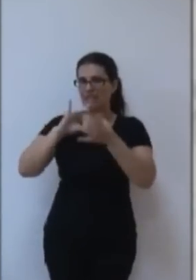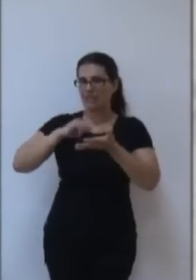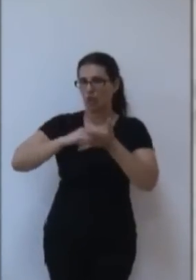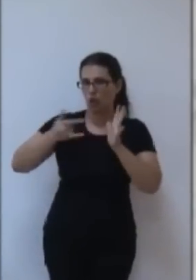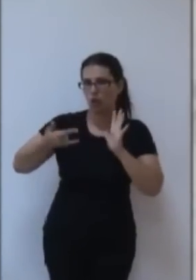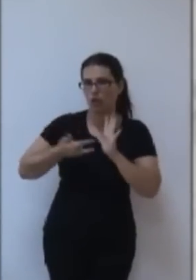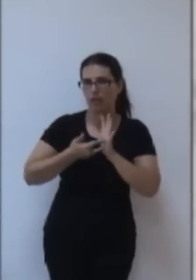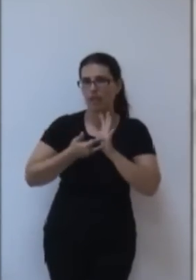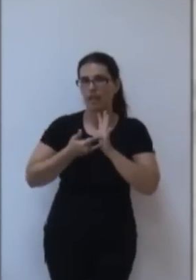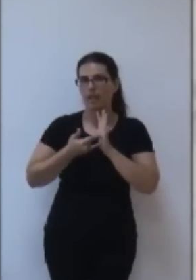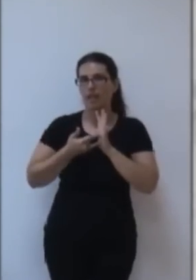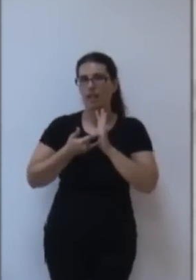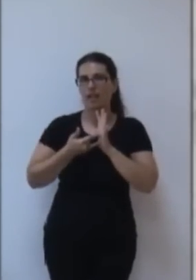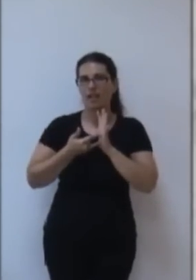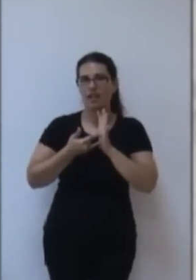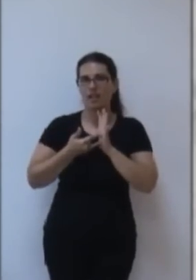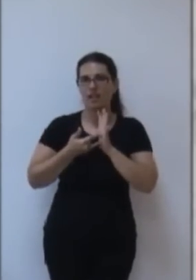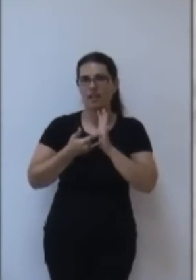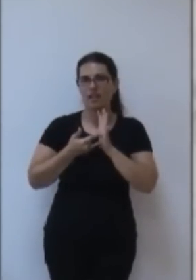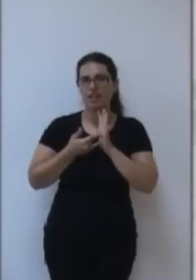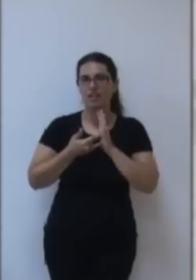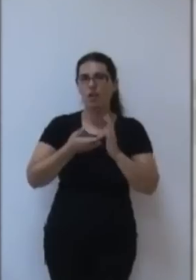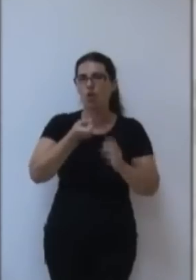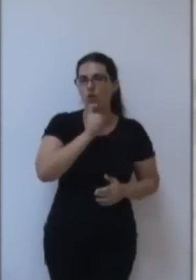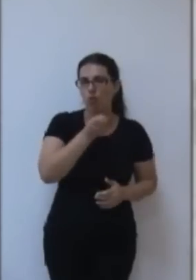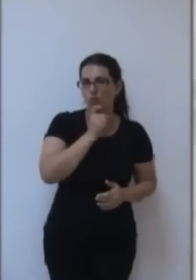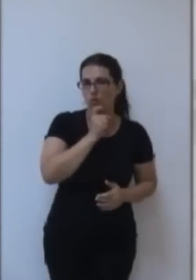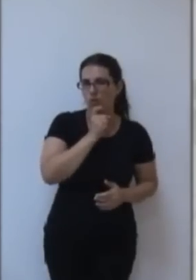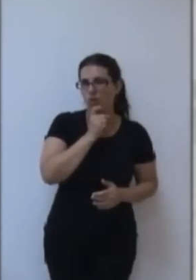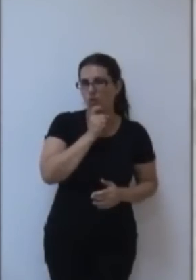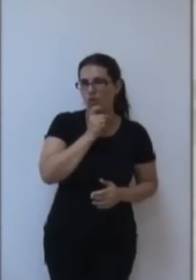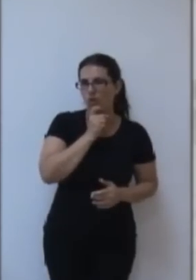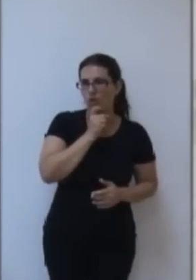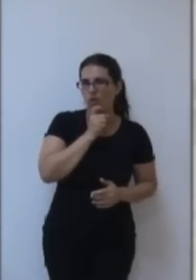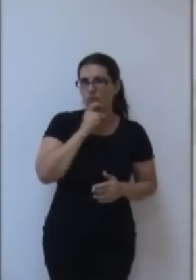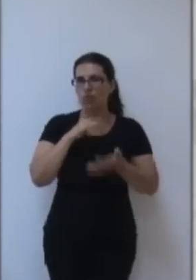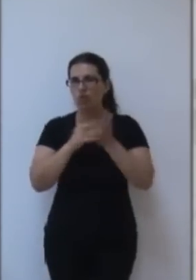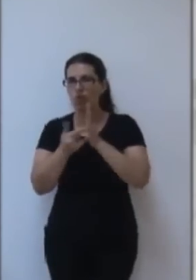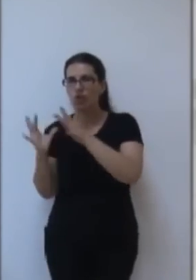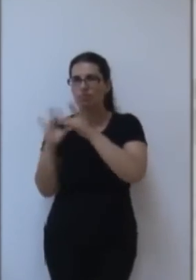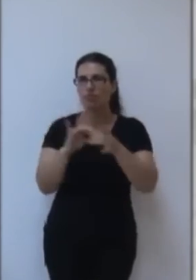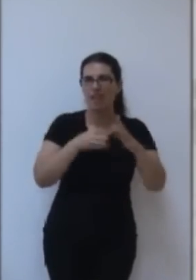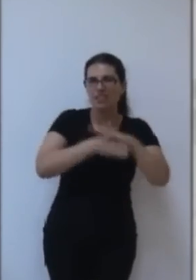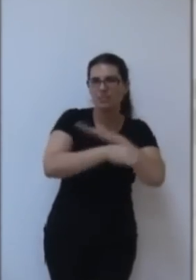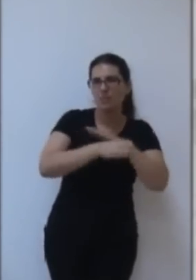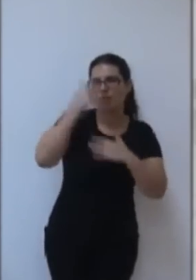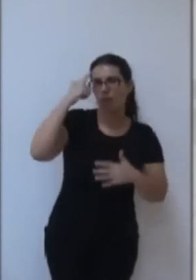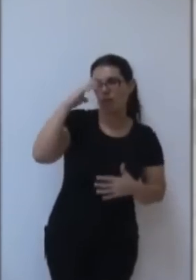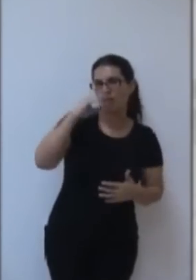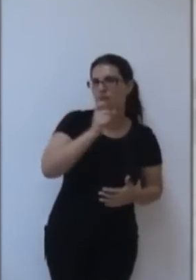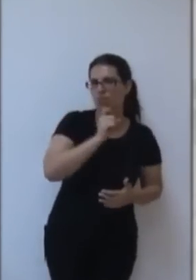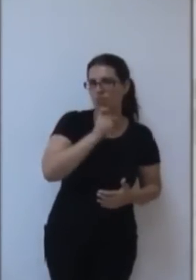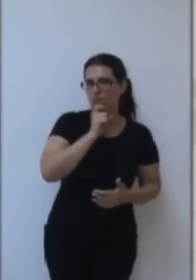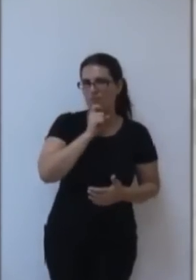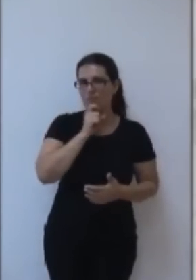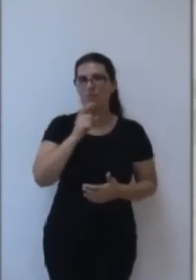tecnología? ¿Cómo está implicada con la accesibilidad cognitiva? O sea, sí, yo creo que nos